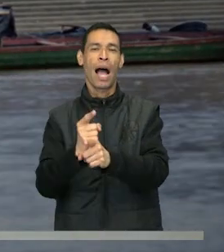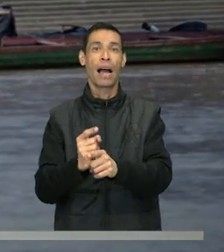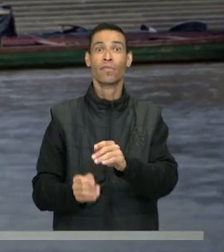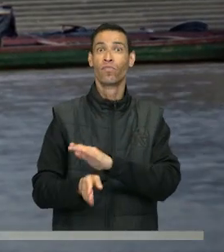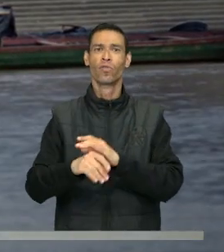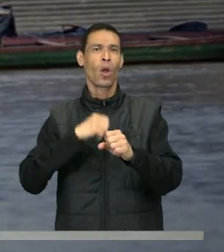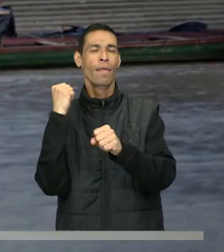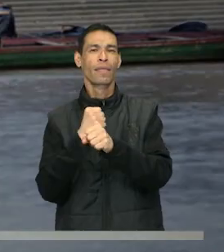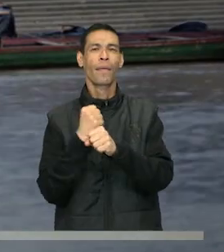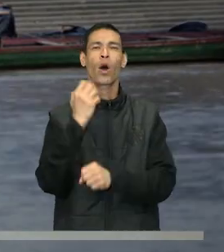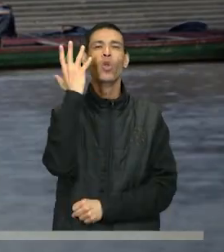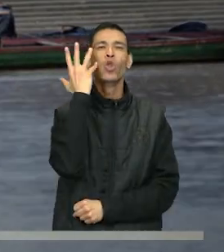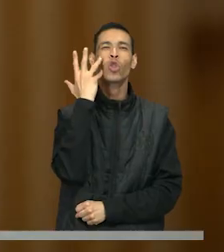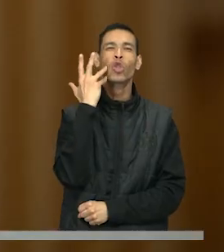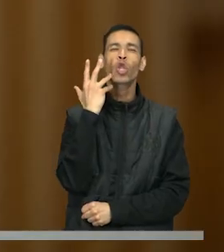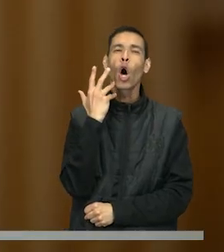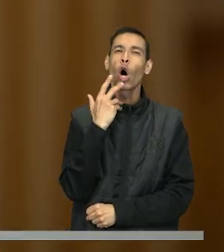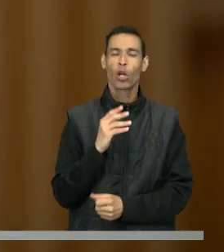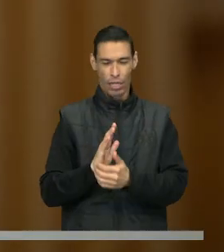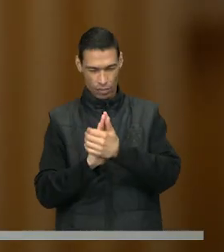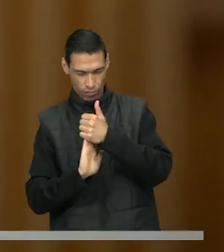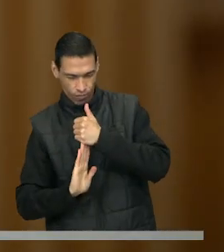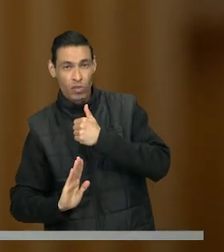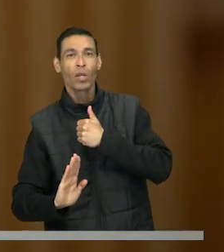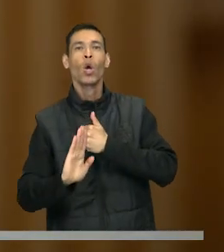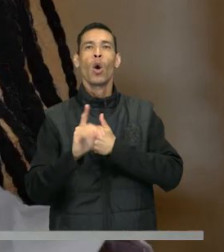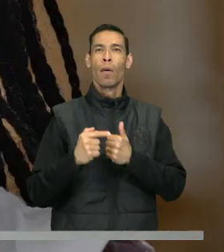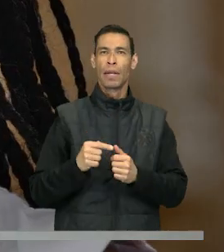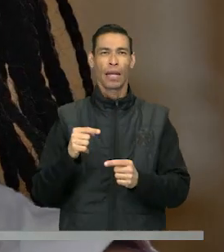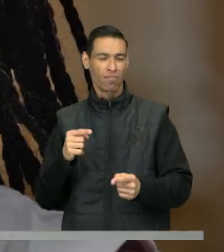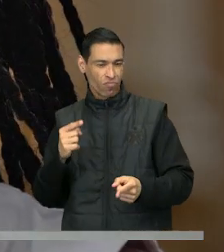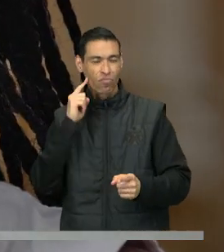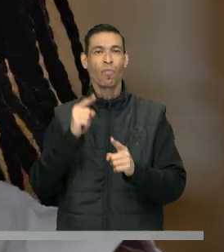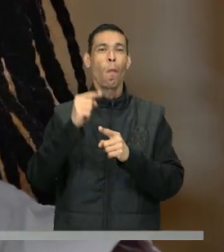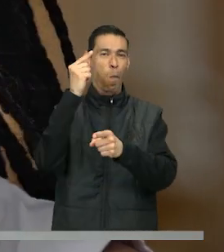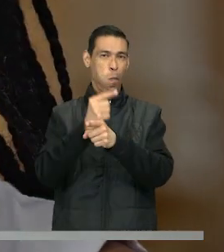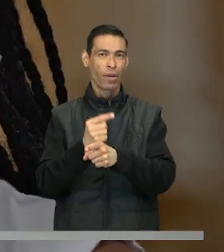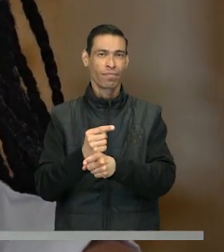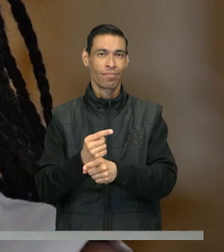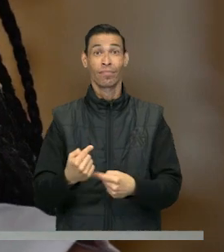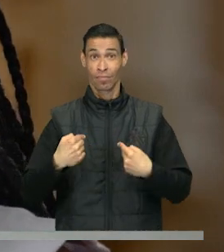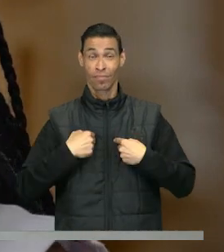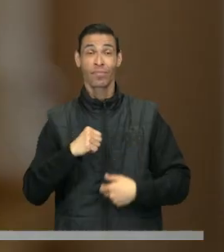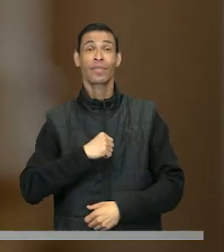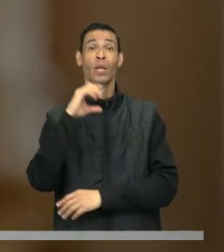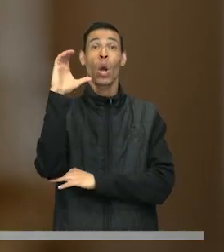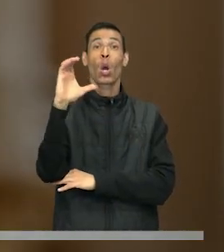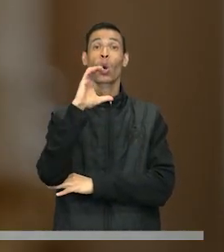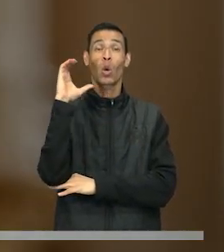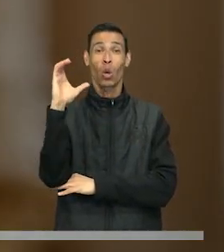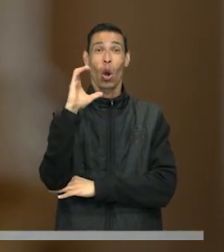trabajando día a día con humildad y conseguir lo que se proponen. Soy Colombia y